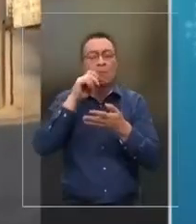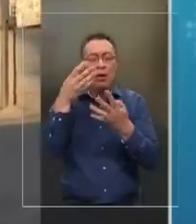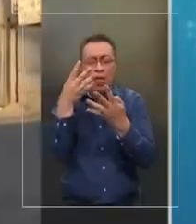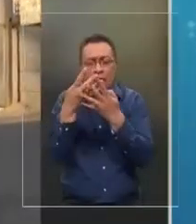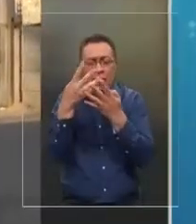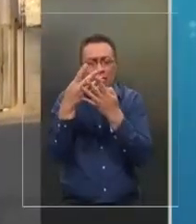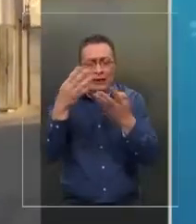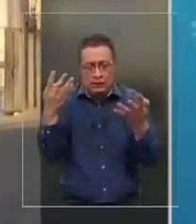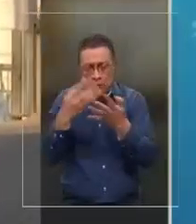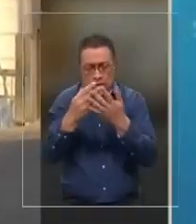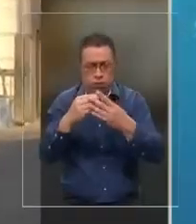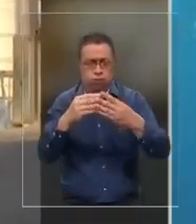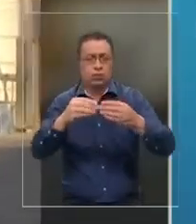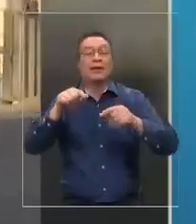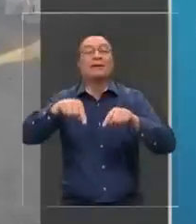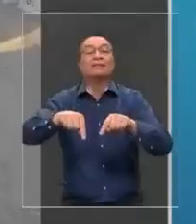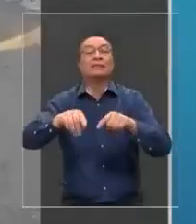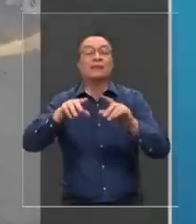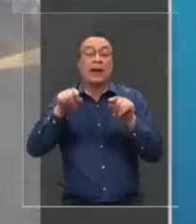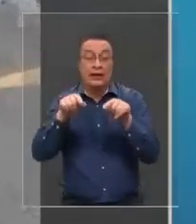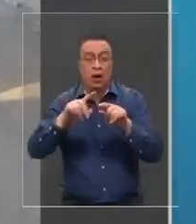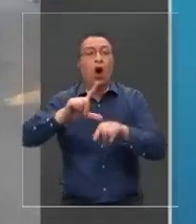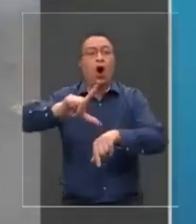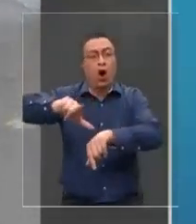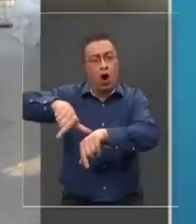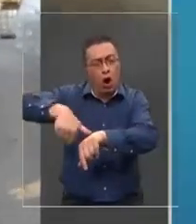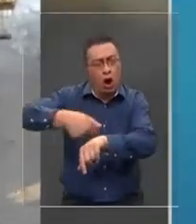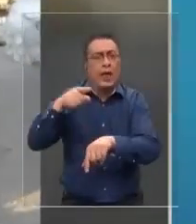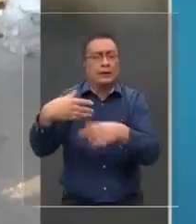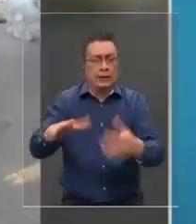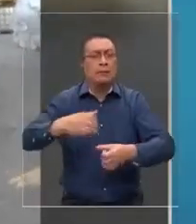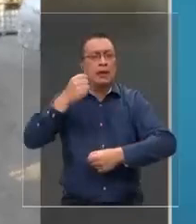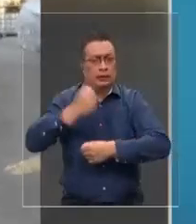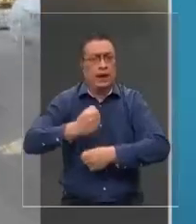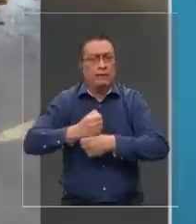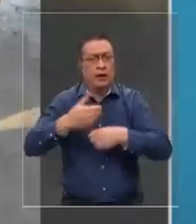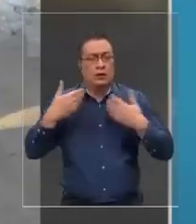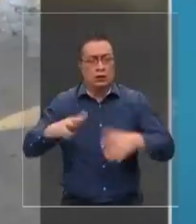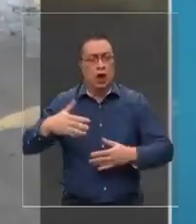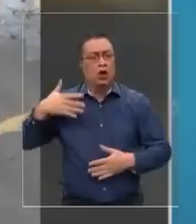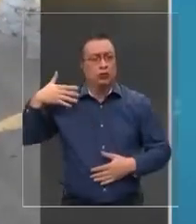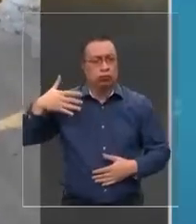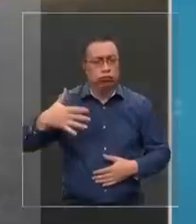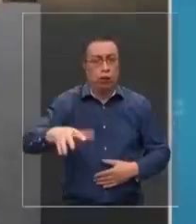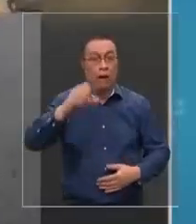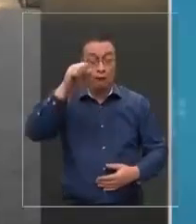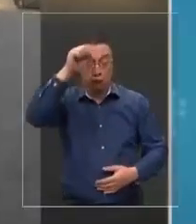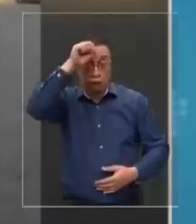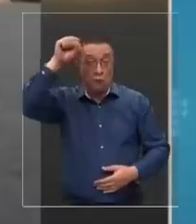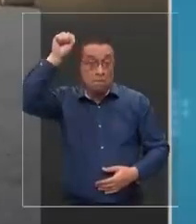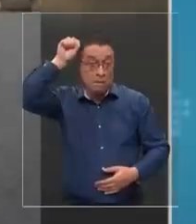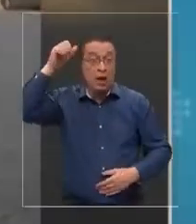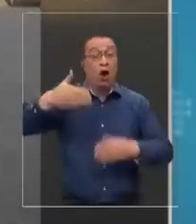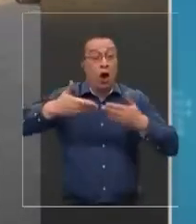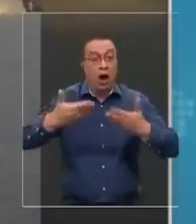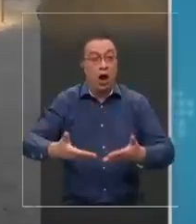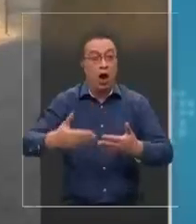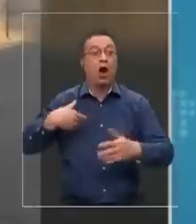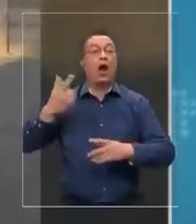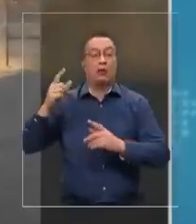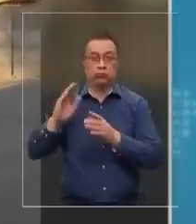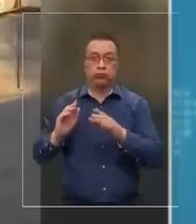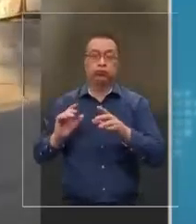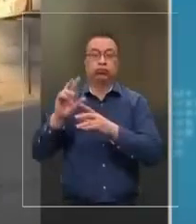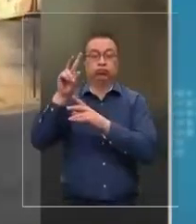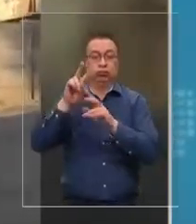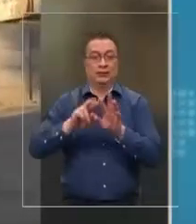rojo vivo de estas llamas. Ya llevan varias horas trabajando en este procedimiento los bomberos que se encuentran interviniendo desde las alturas a